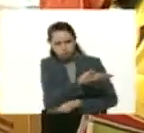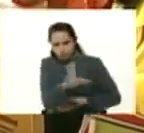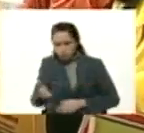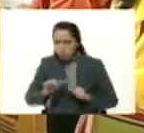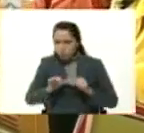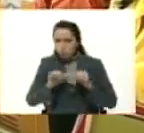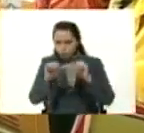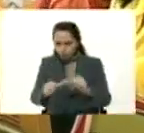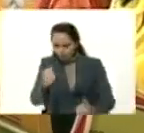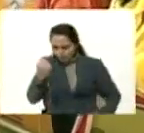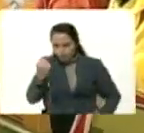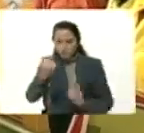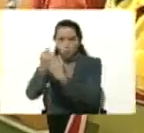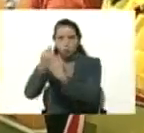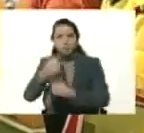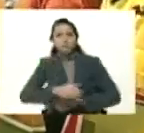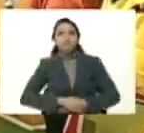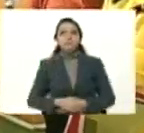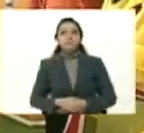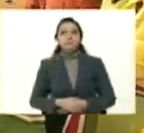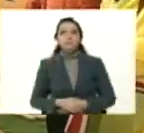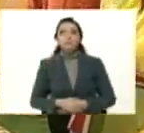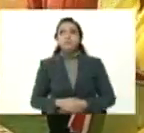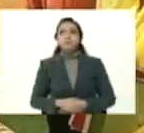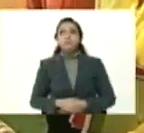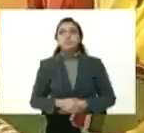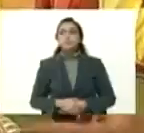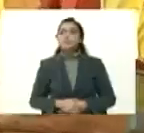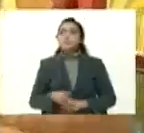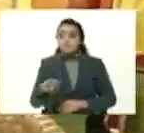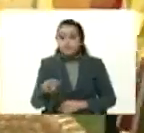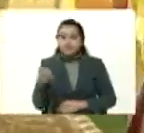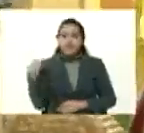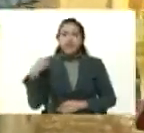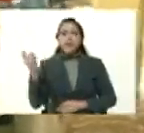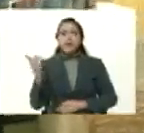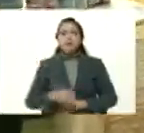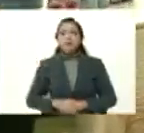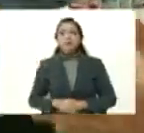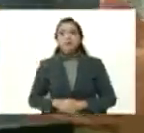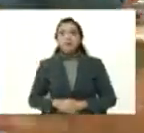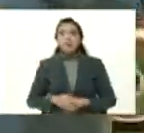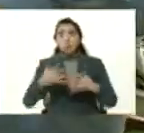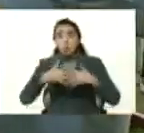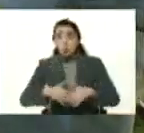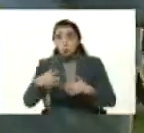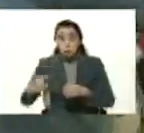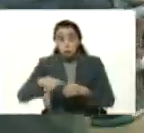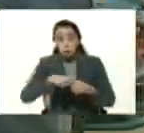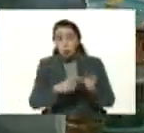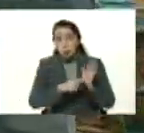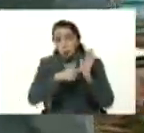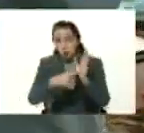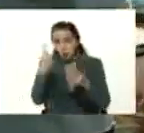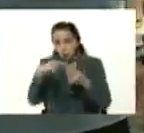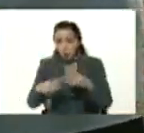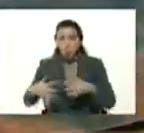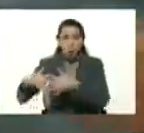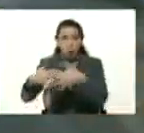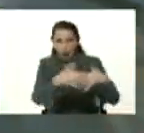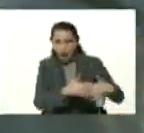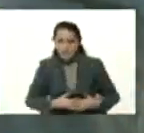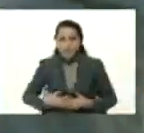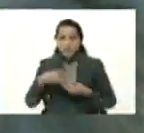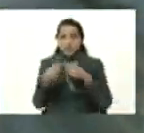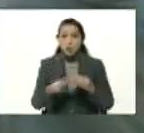adelante, cuenten con todo el apoyo. ¿Qué tenemos por aquí? Bueno, esta es parte del sector embutido, bueno, hay más muestras de otras empresas, como